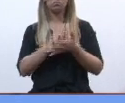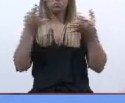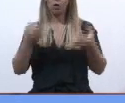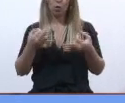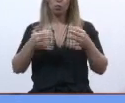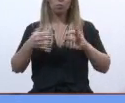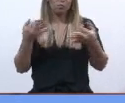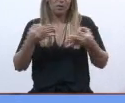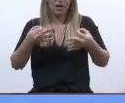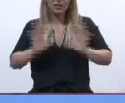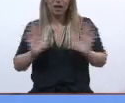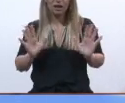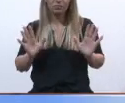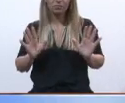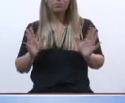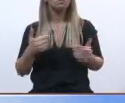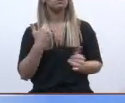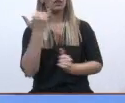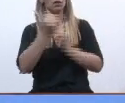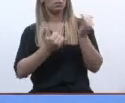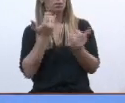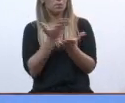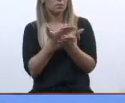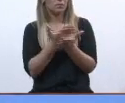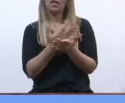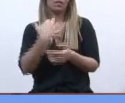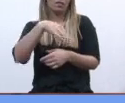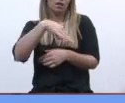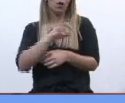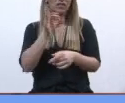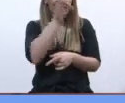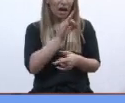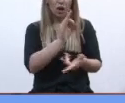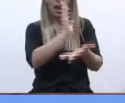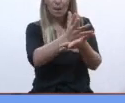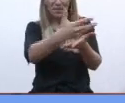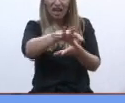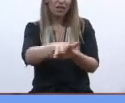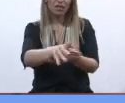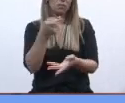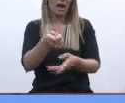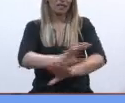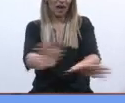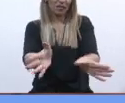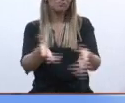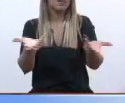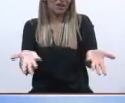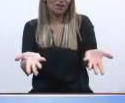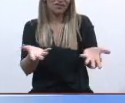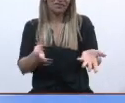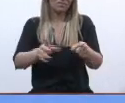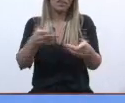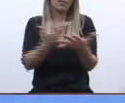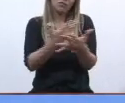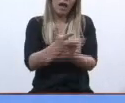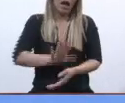eficaz. Y le plantea que había que matar la mitad de los cerdos para que no pasen hambre y